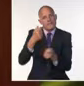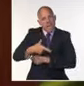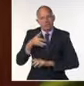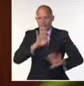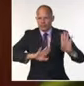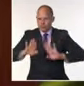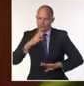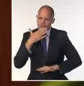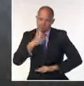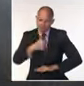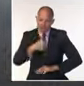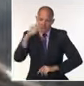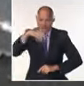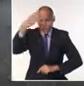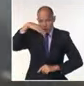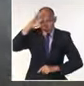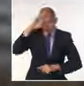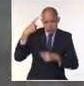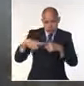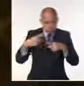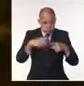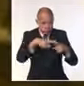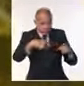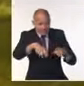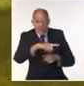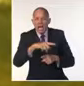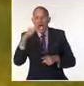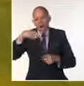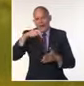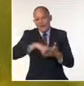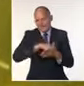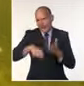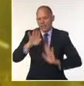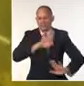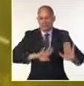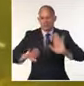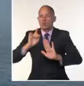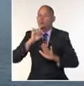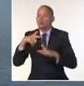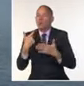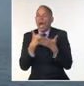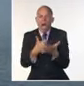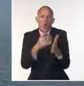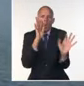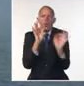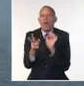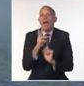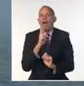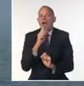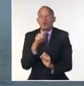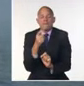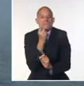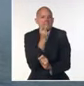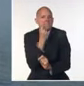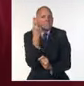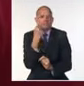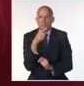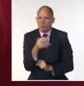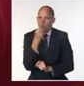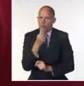estrategias para proteger cada vez más un recurso básico para la vida con su